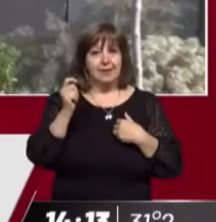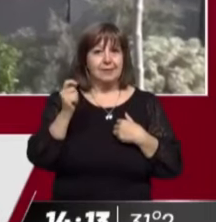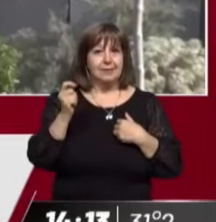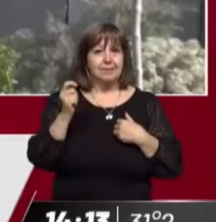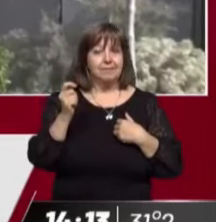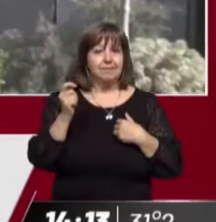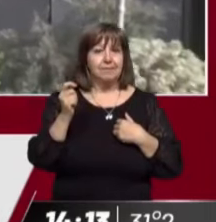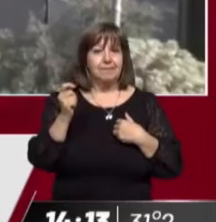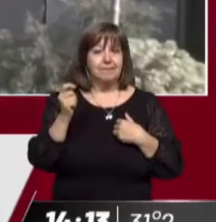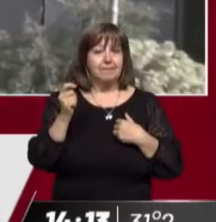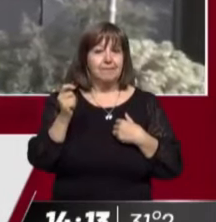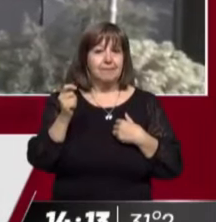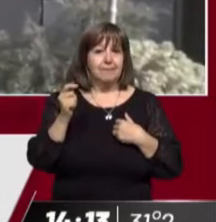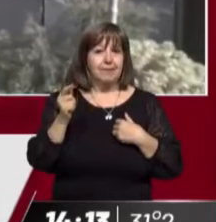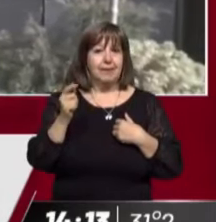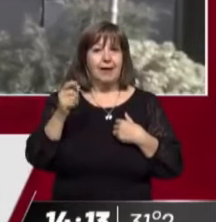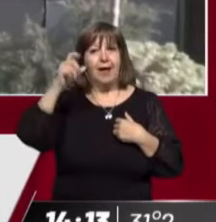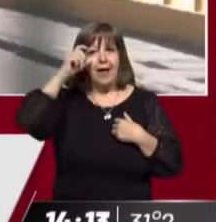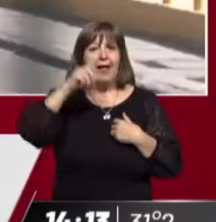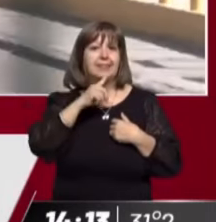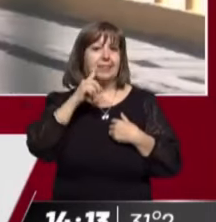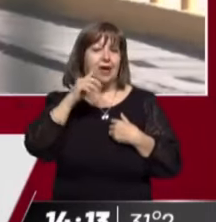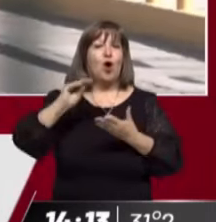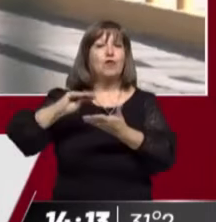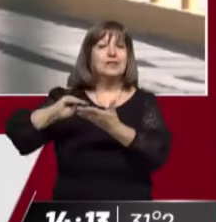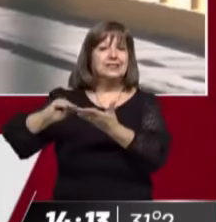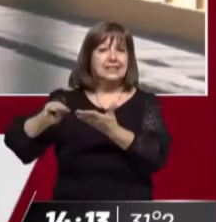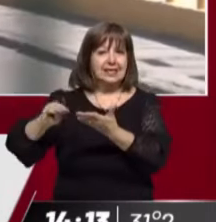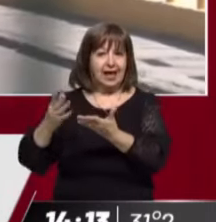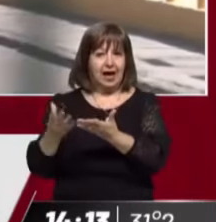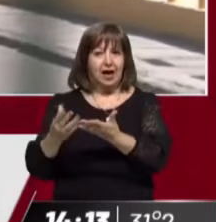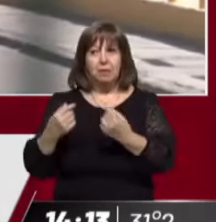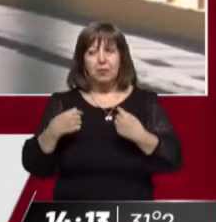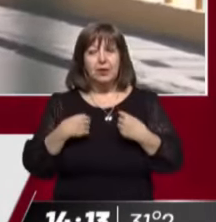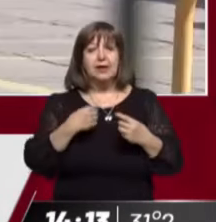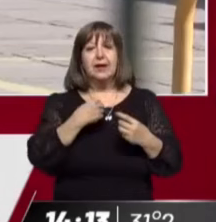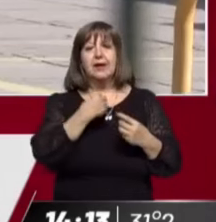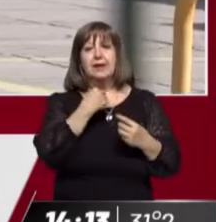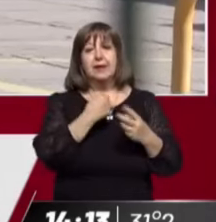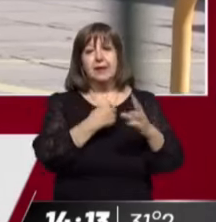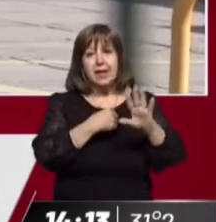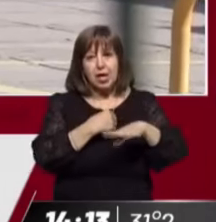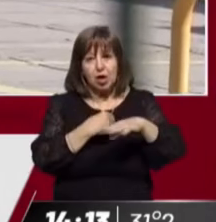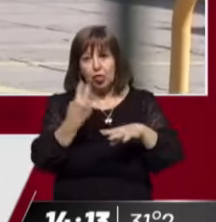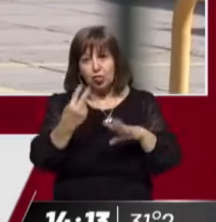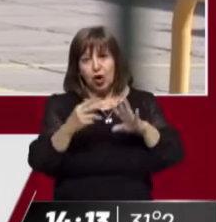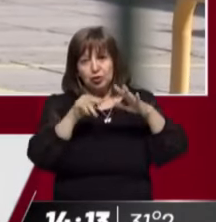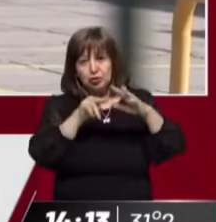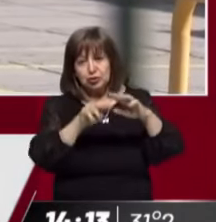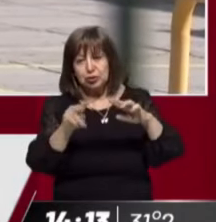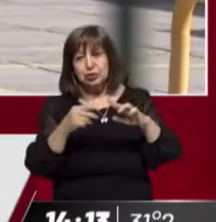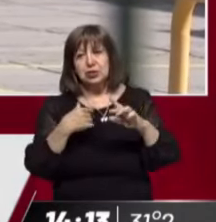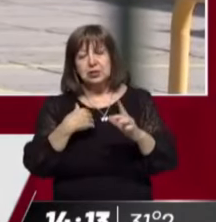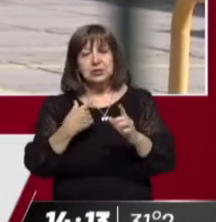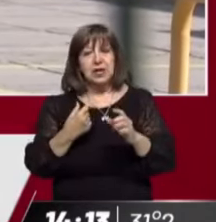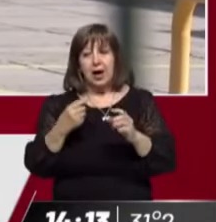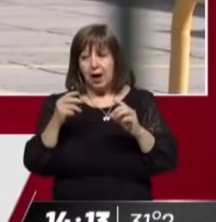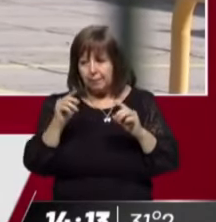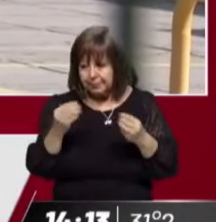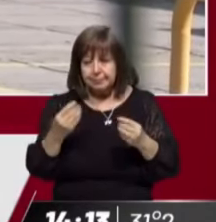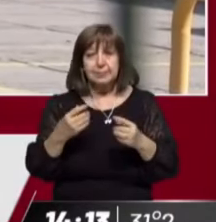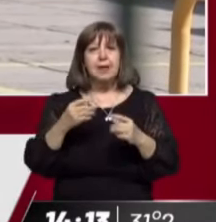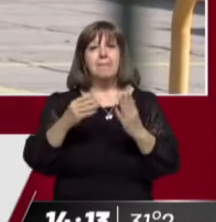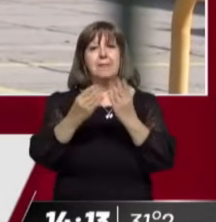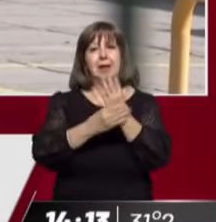informarse bien con la parte de ETI, porque cuando los pacientes ingresan se comienza con el procedimiento, se informa al